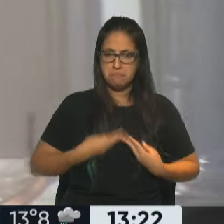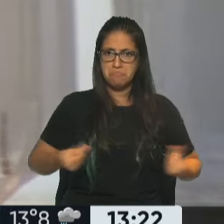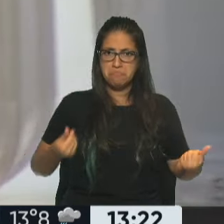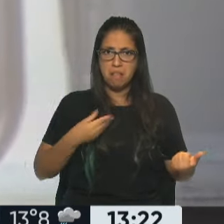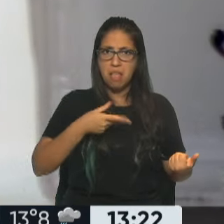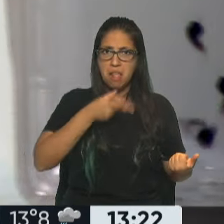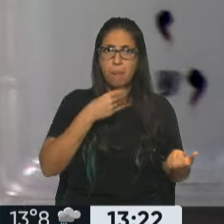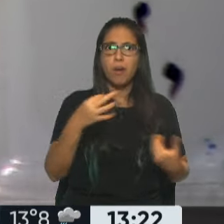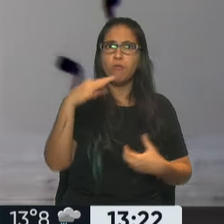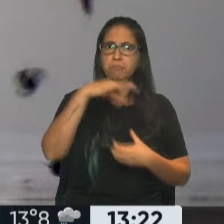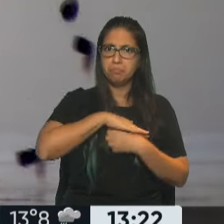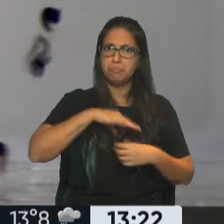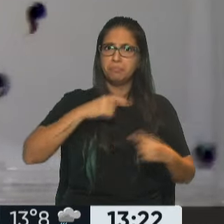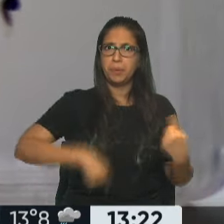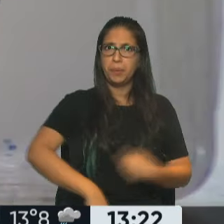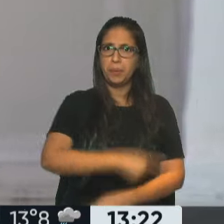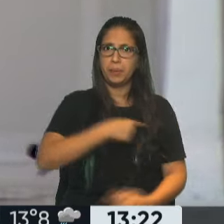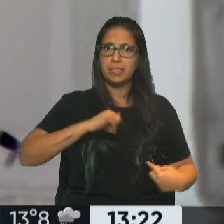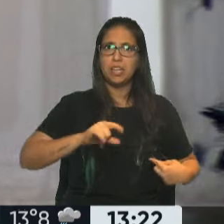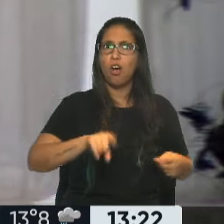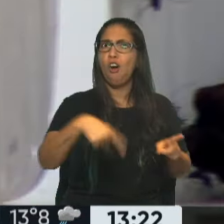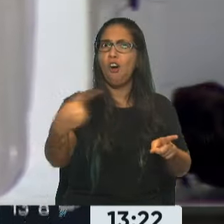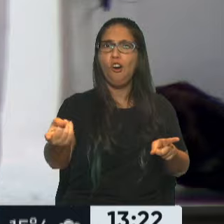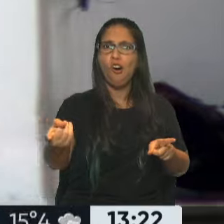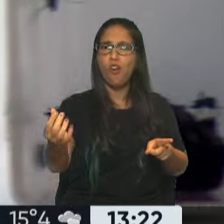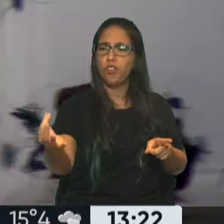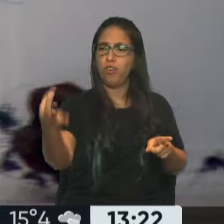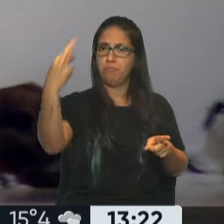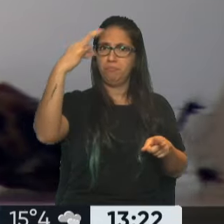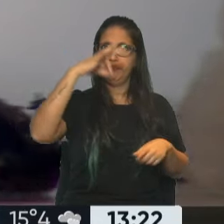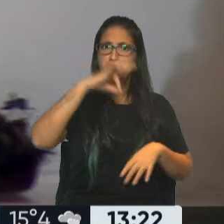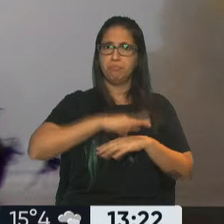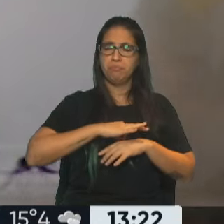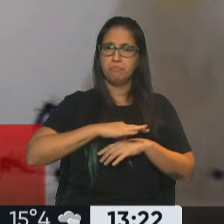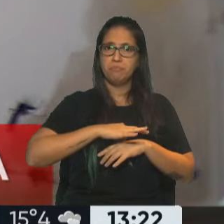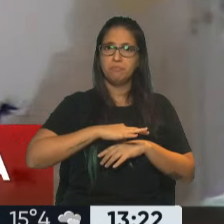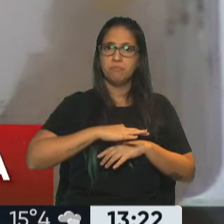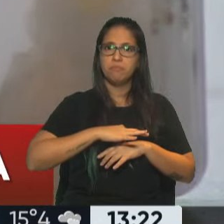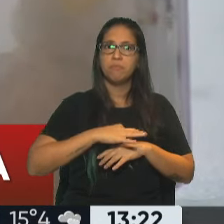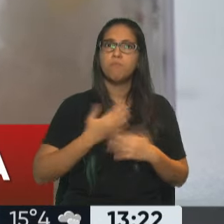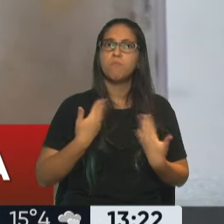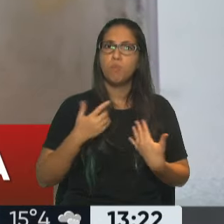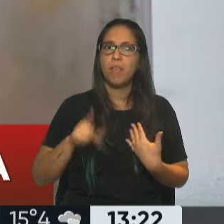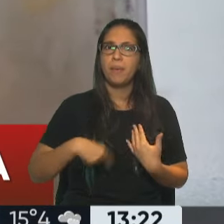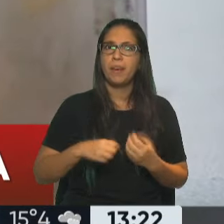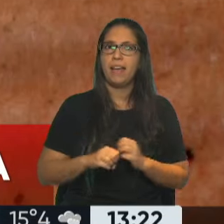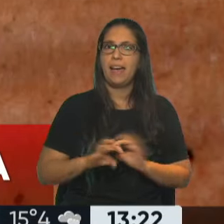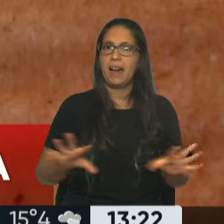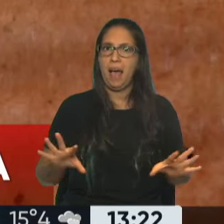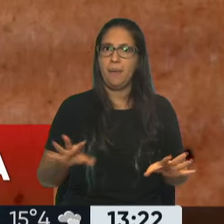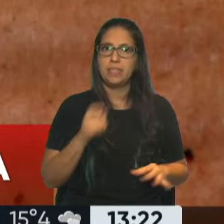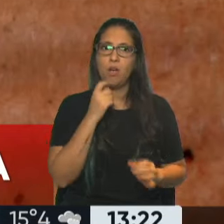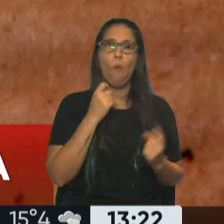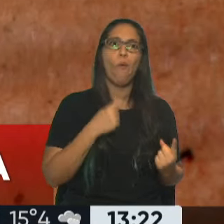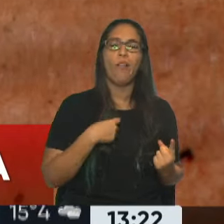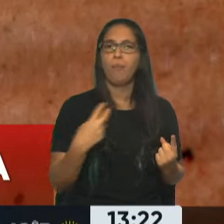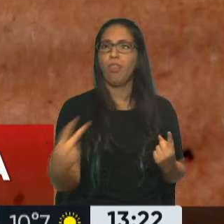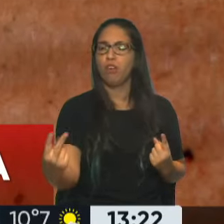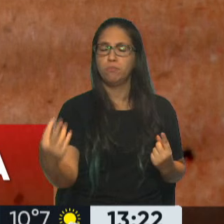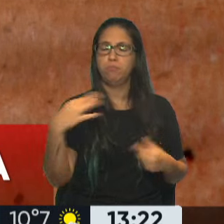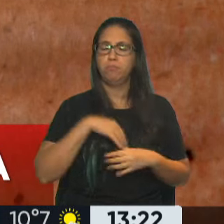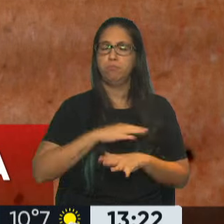adquirió, y si viene otro serotipo y usted da una enfermedad, puede ser una enfermedad grave, potencialmente mortal. Y por